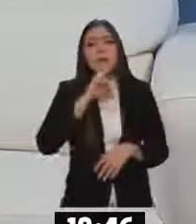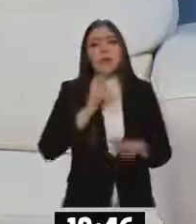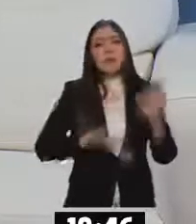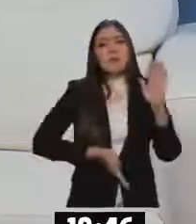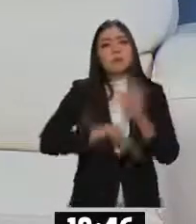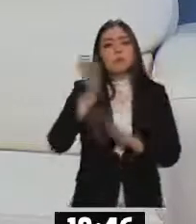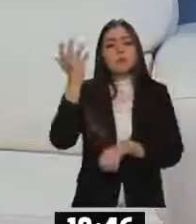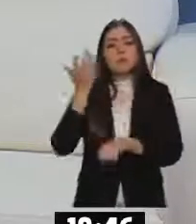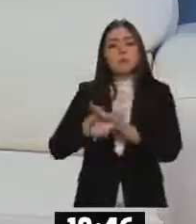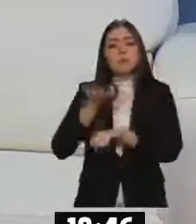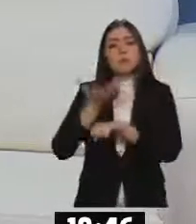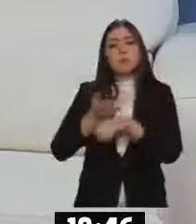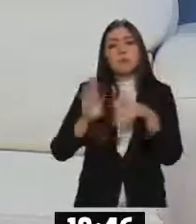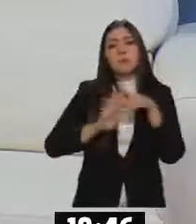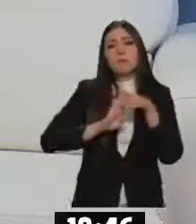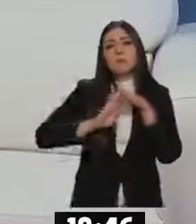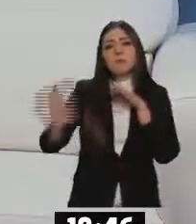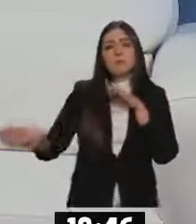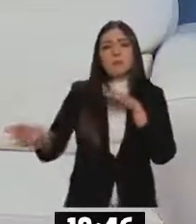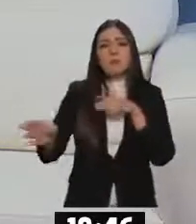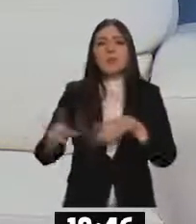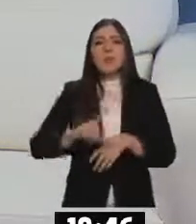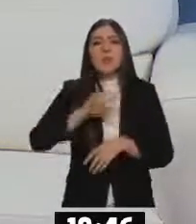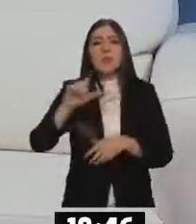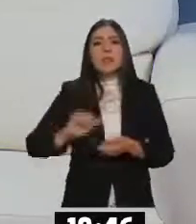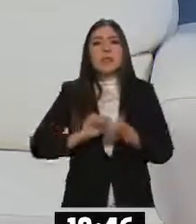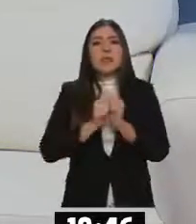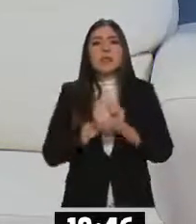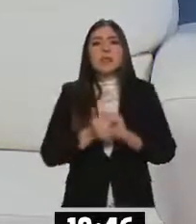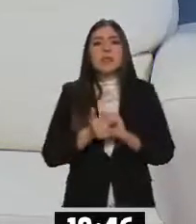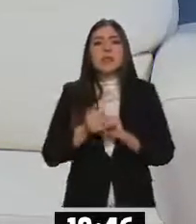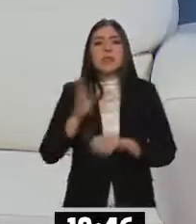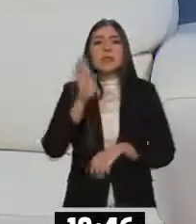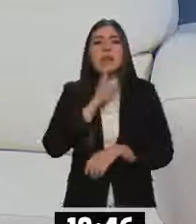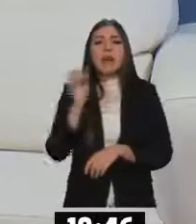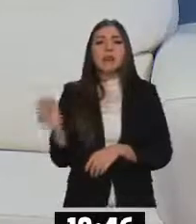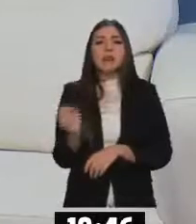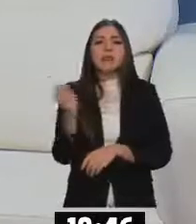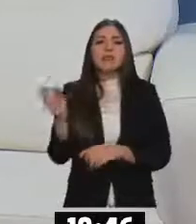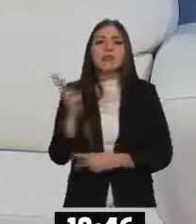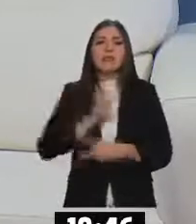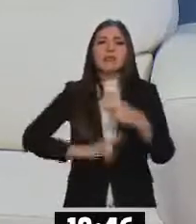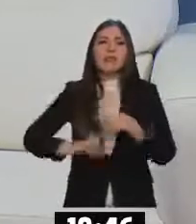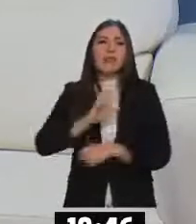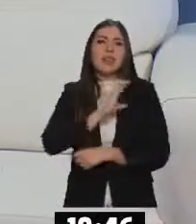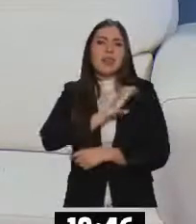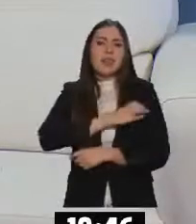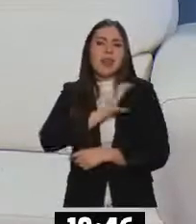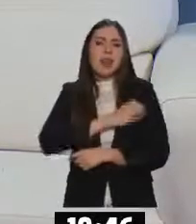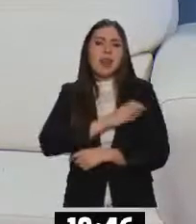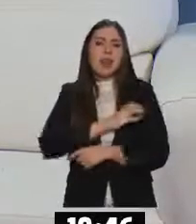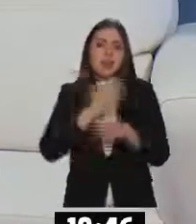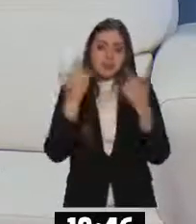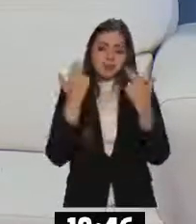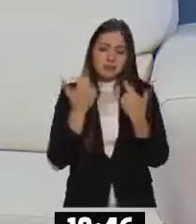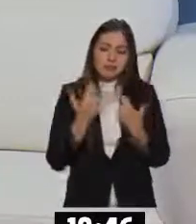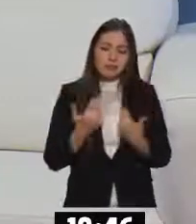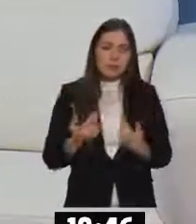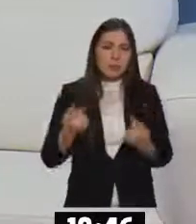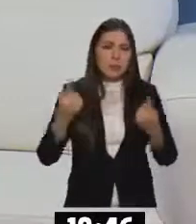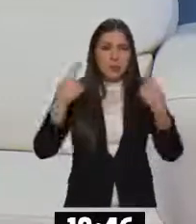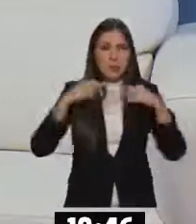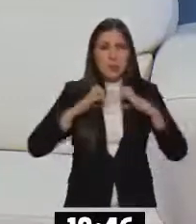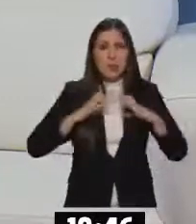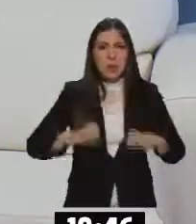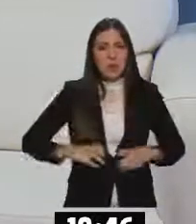muchos años, y por mala suerte tiene un cáncer que ha en todas partes de su cuerpo, y entra